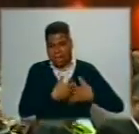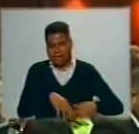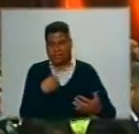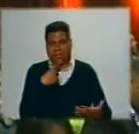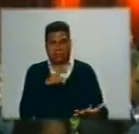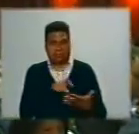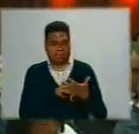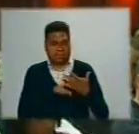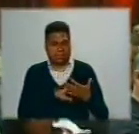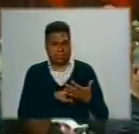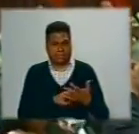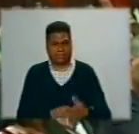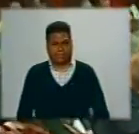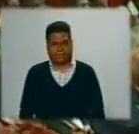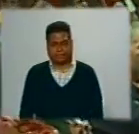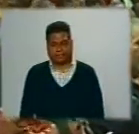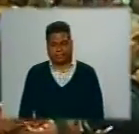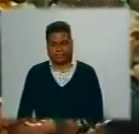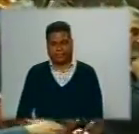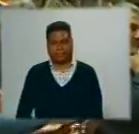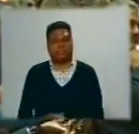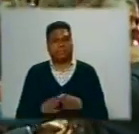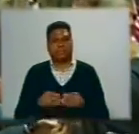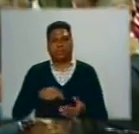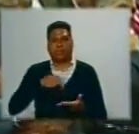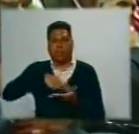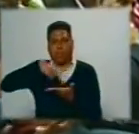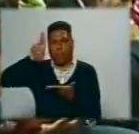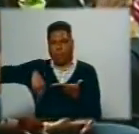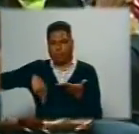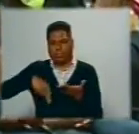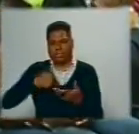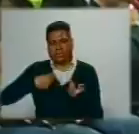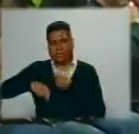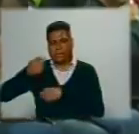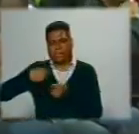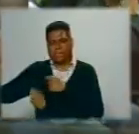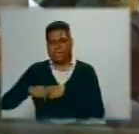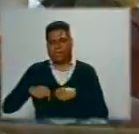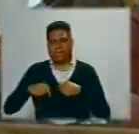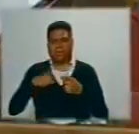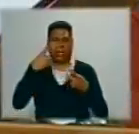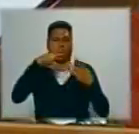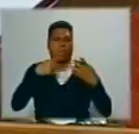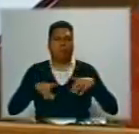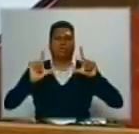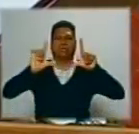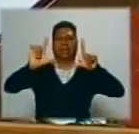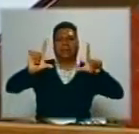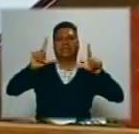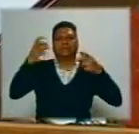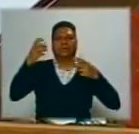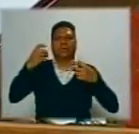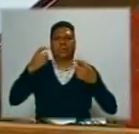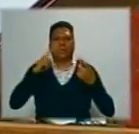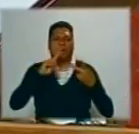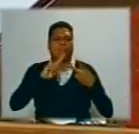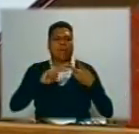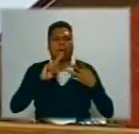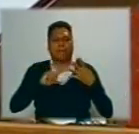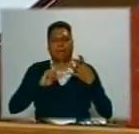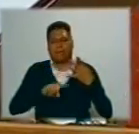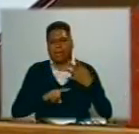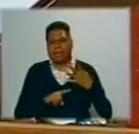operará. En todo contrato u operación de venta de bienes se entiende implícita la obligación